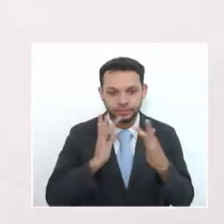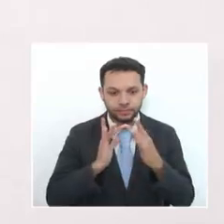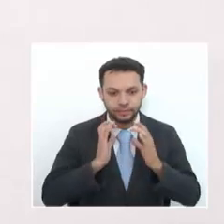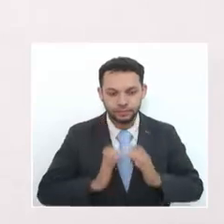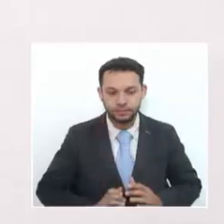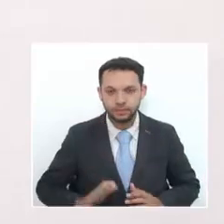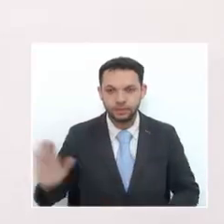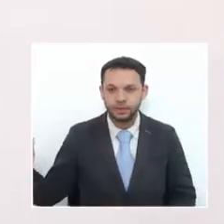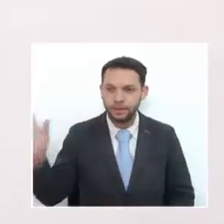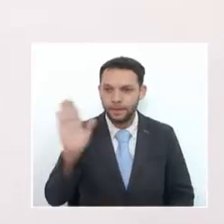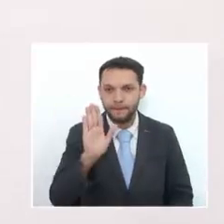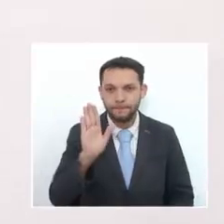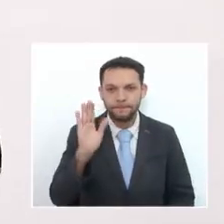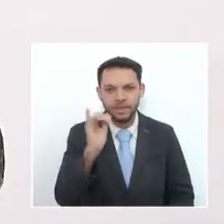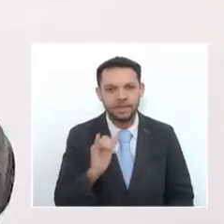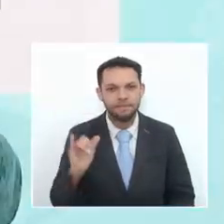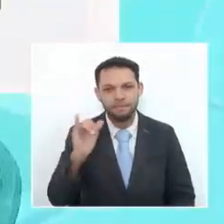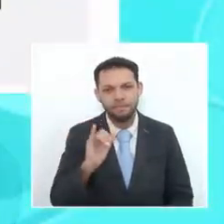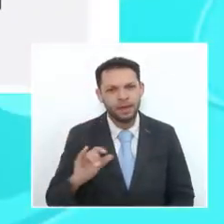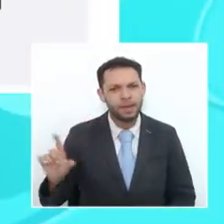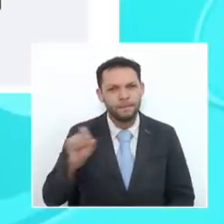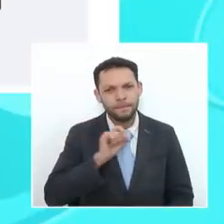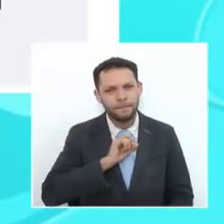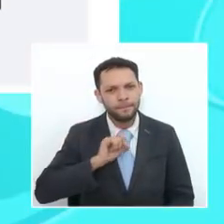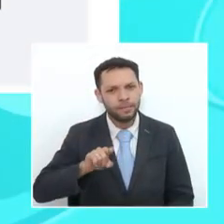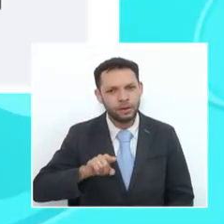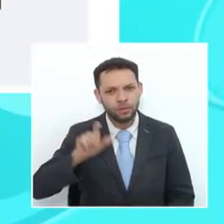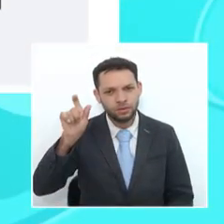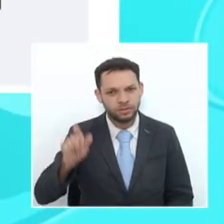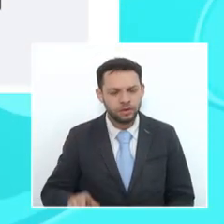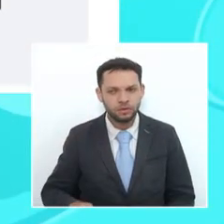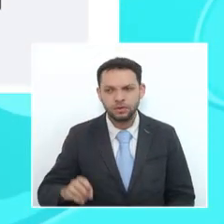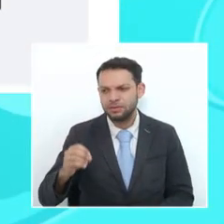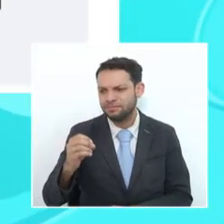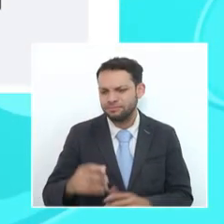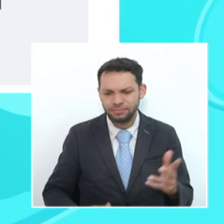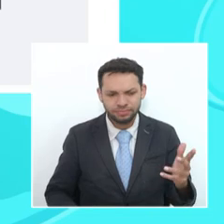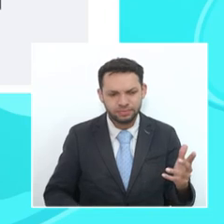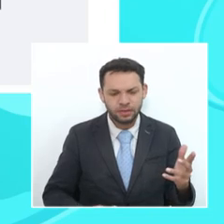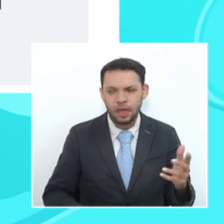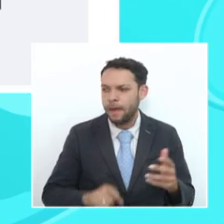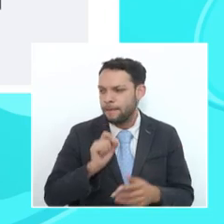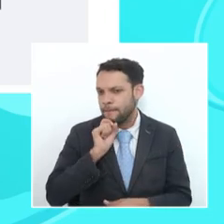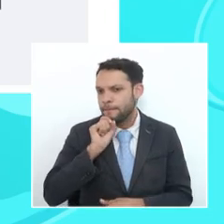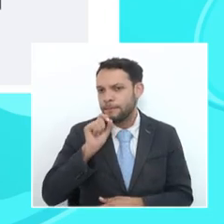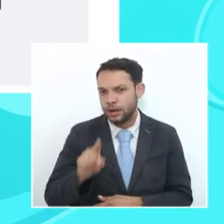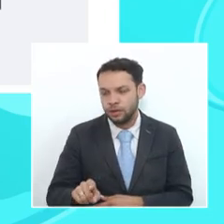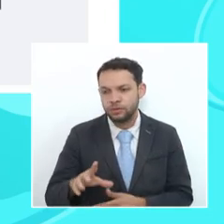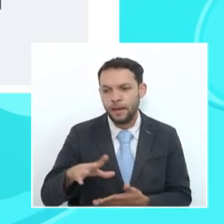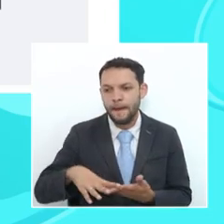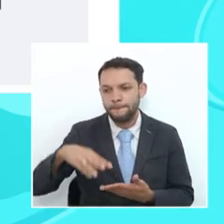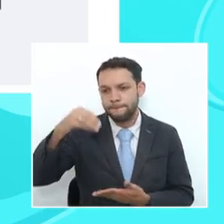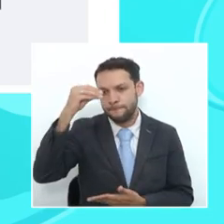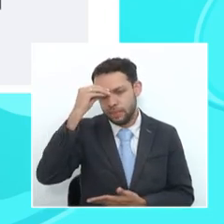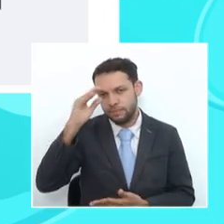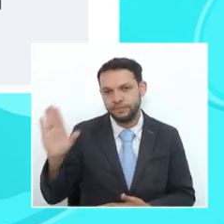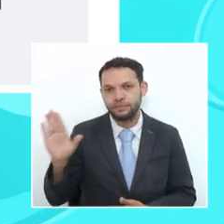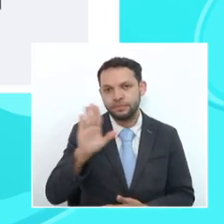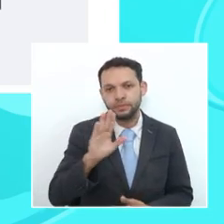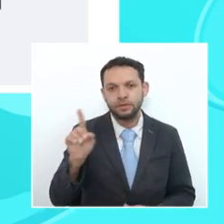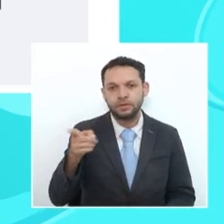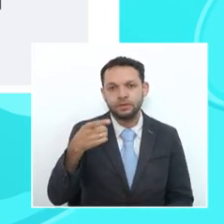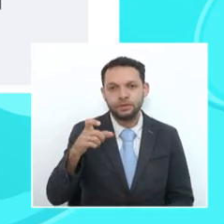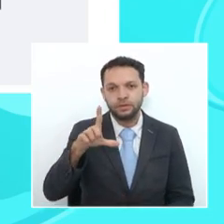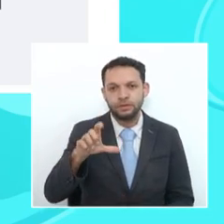en la pantalla de alguna de tantas personas que comparte con nosotros este programa. Gladys Rueda Castillo, tengo